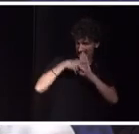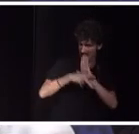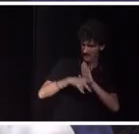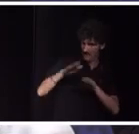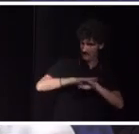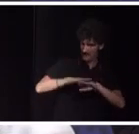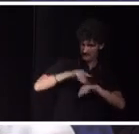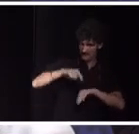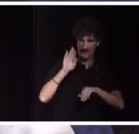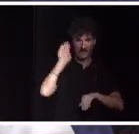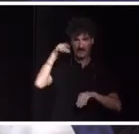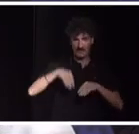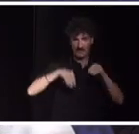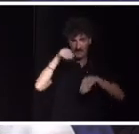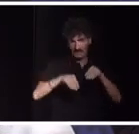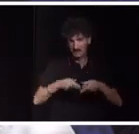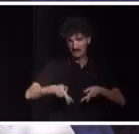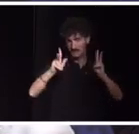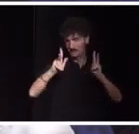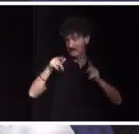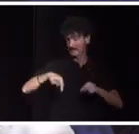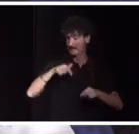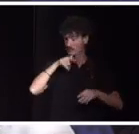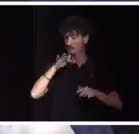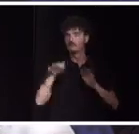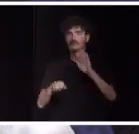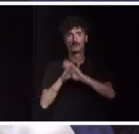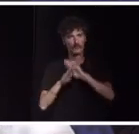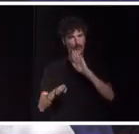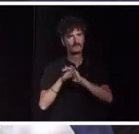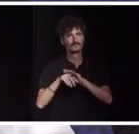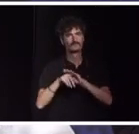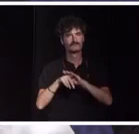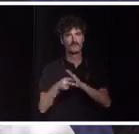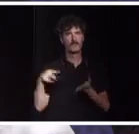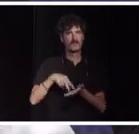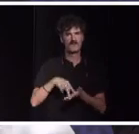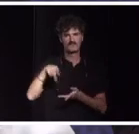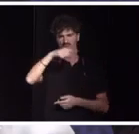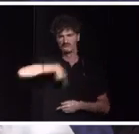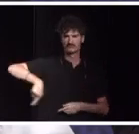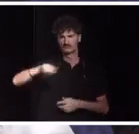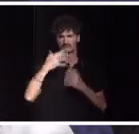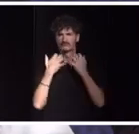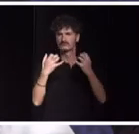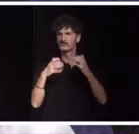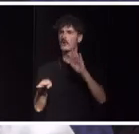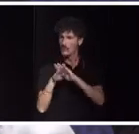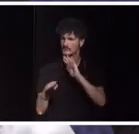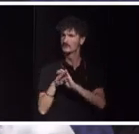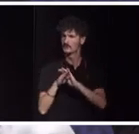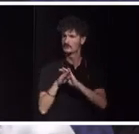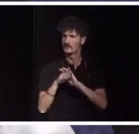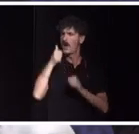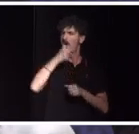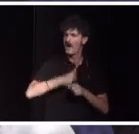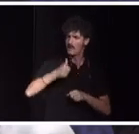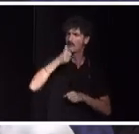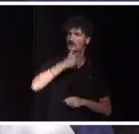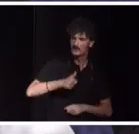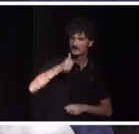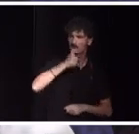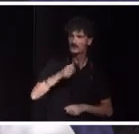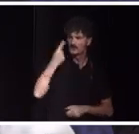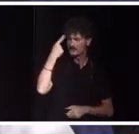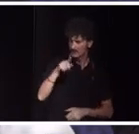nosotros. Sin embargo, aquí estamos, una vez más, en pie. Y si hemos aguantado, quizás sea, ya empiezan a